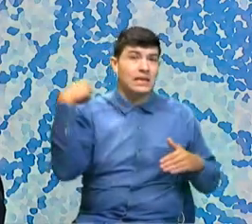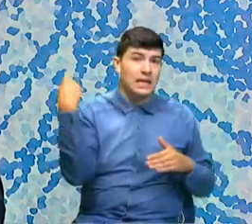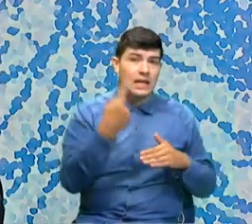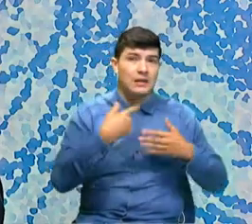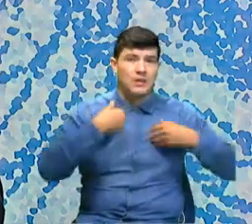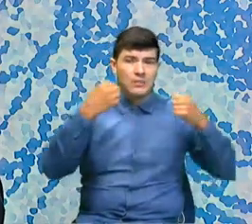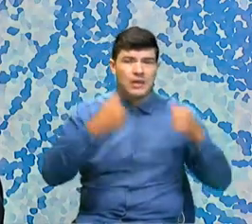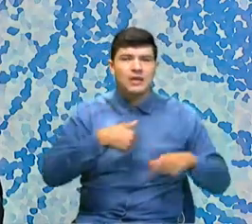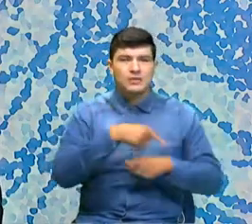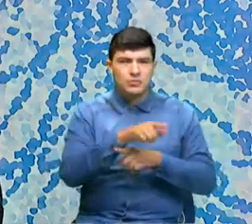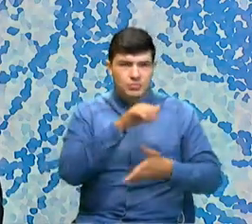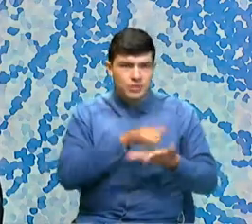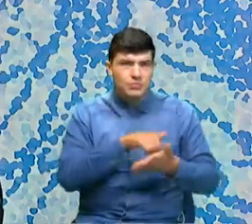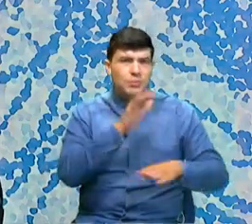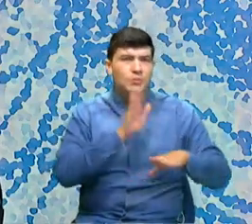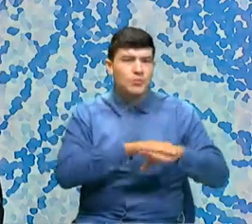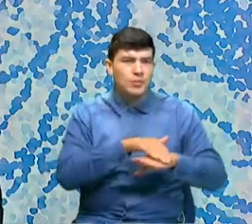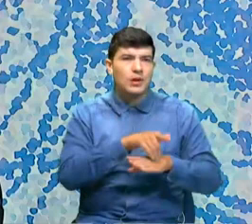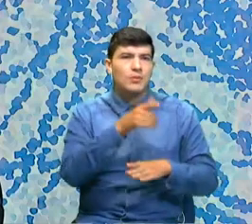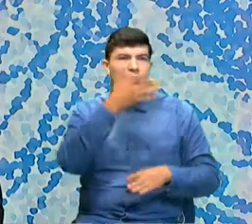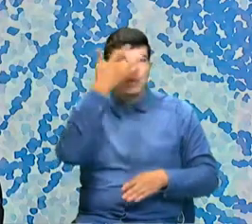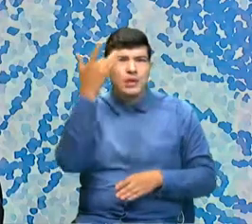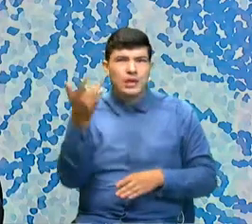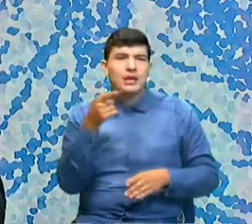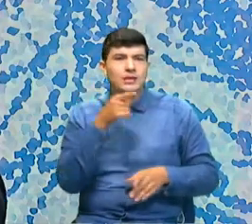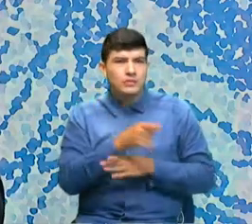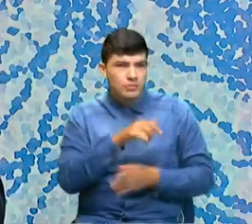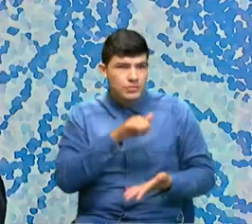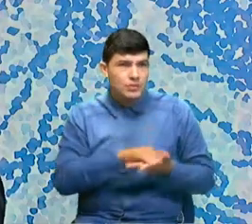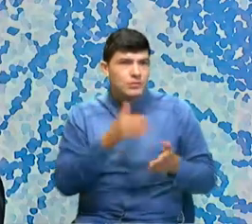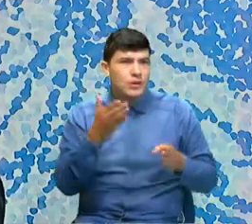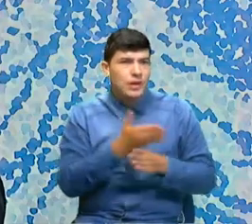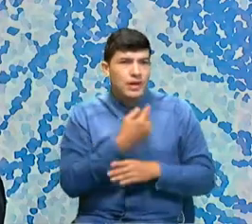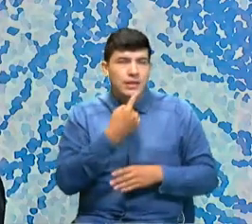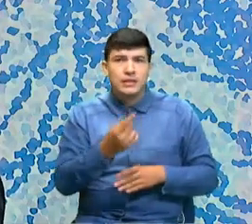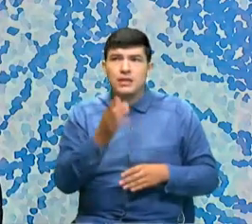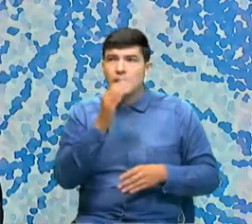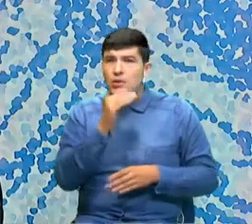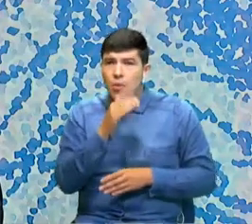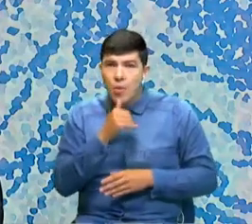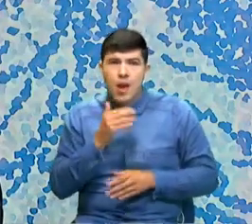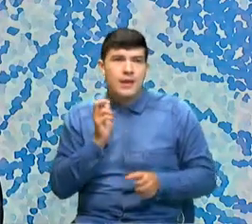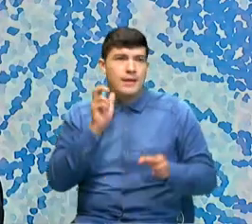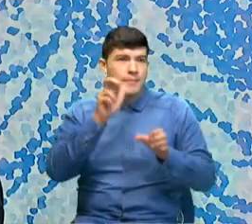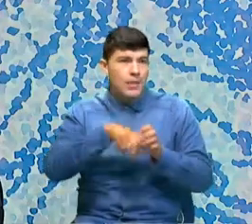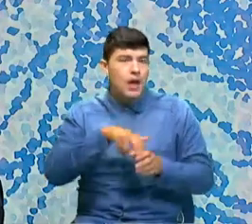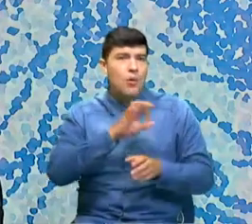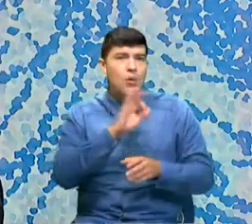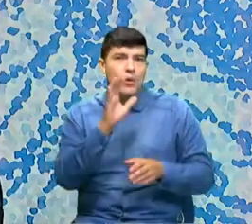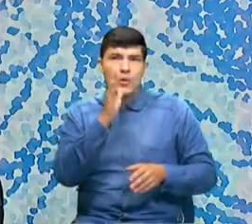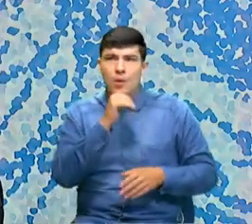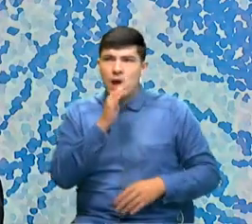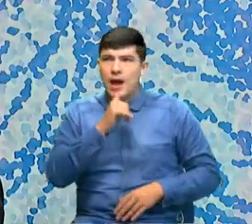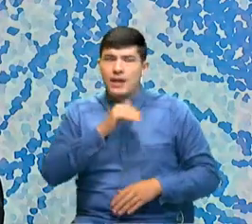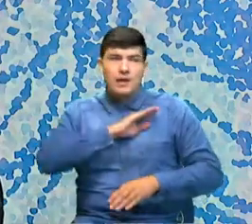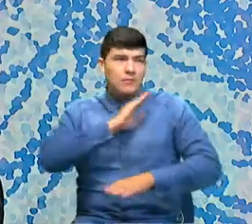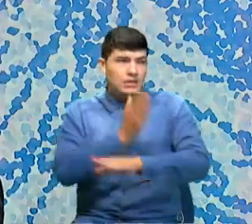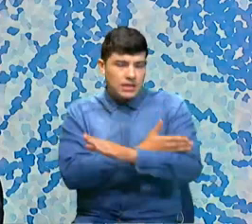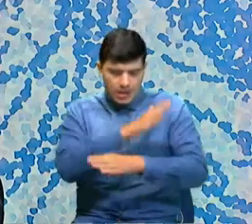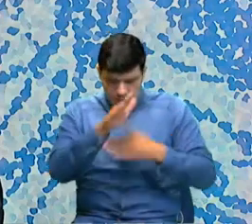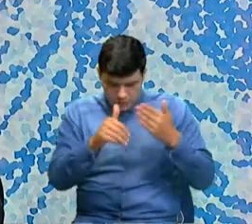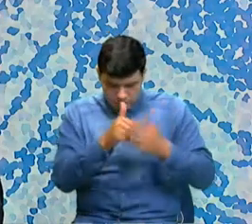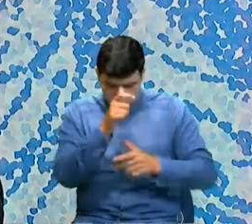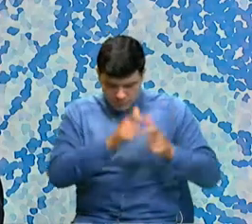se genera en eso. Simplemente se genera en eso, de que no hay cupo para toda la gente. Usted en una